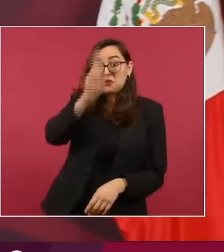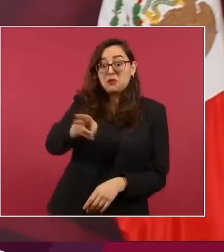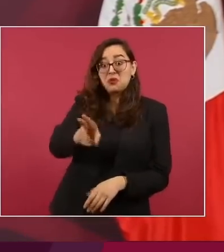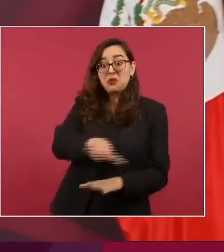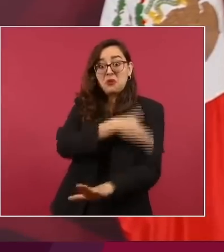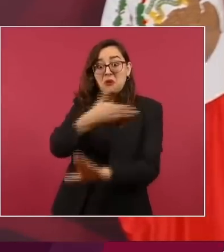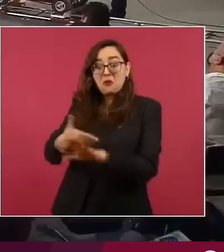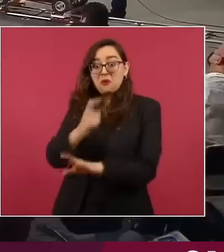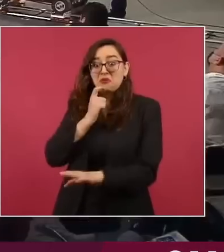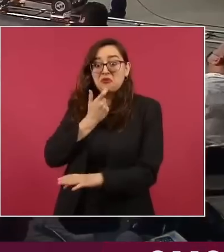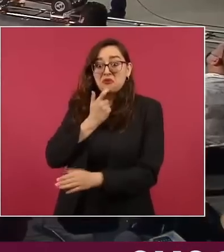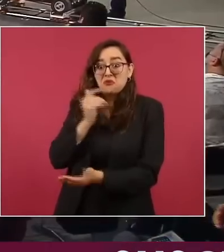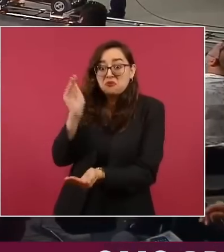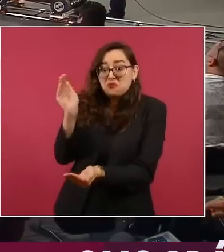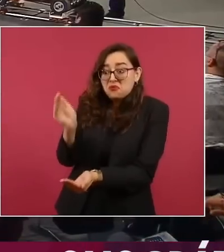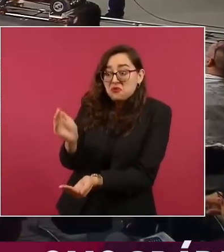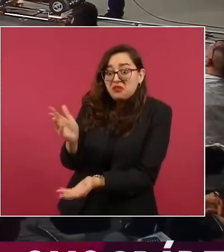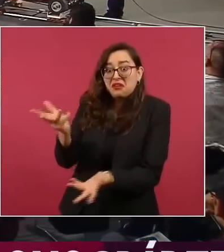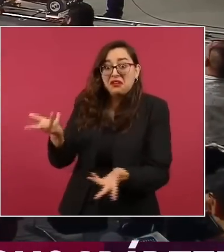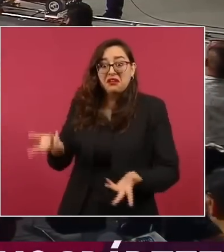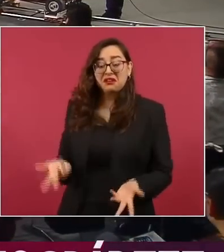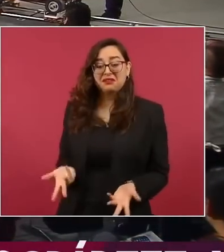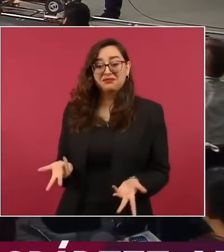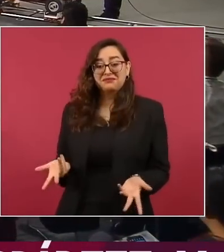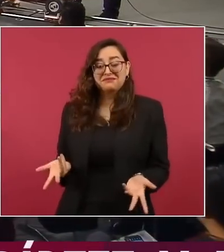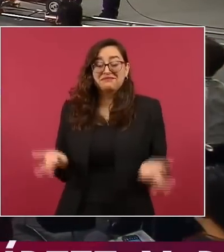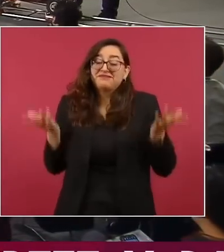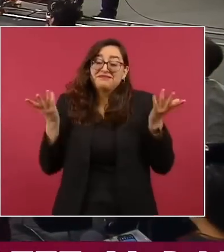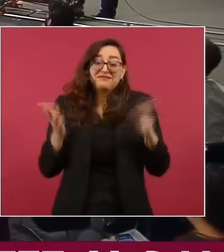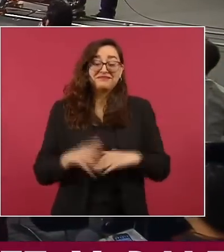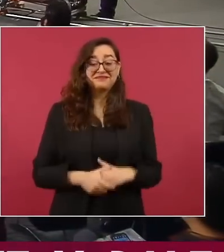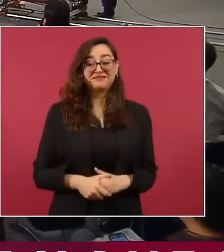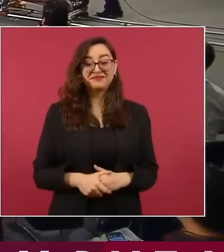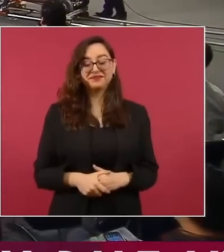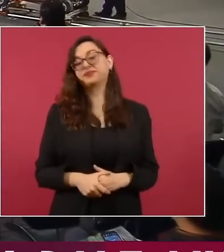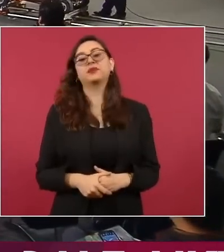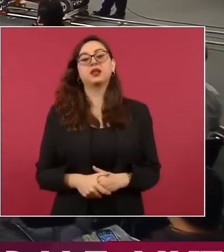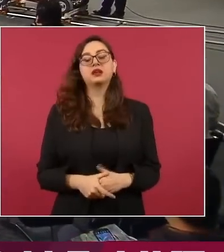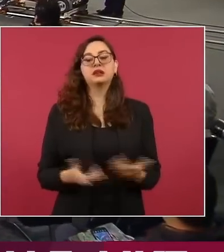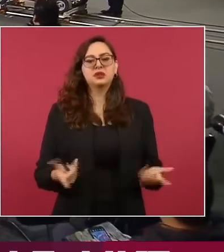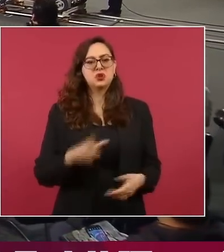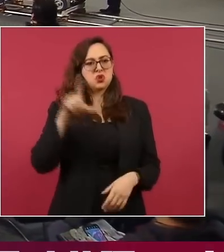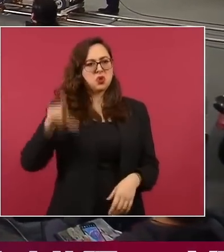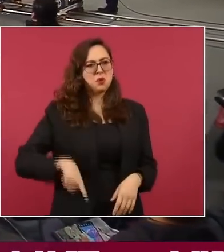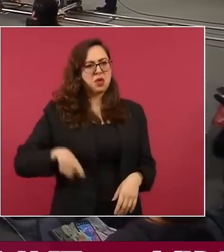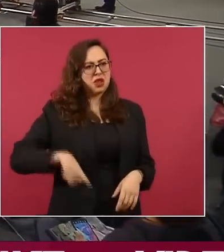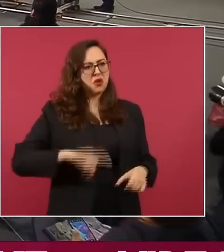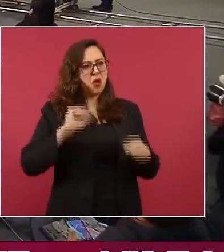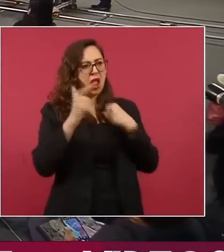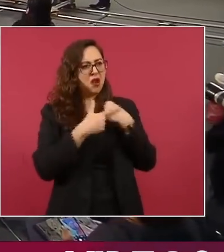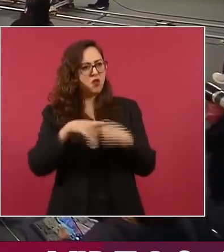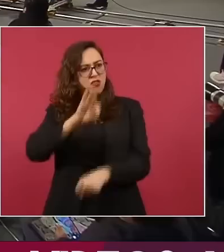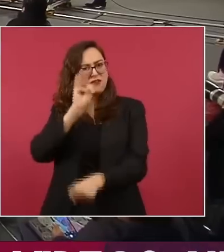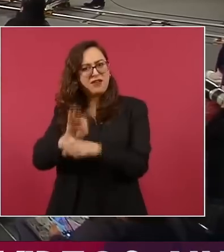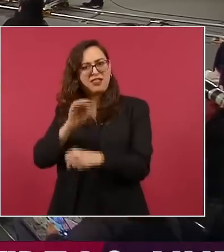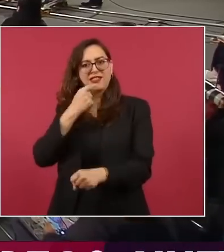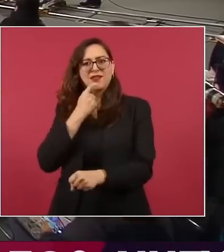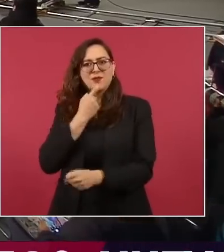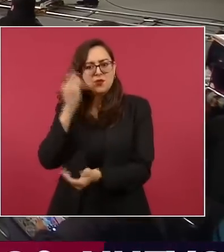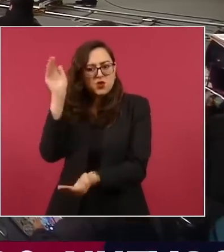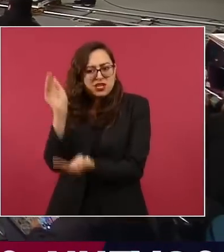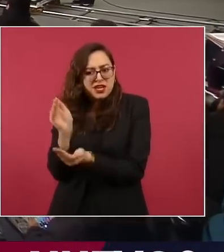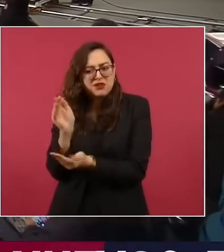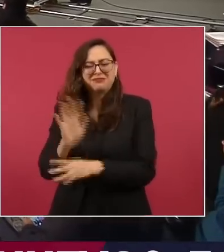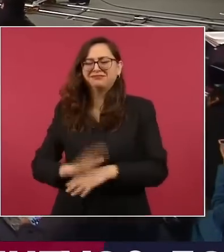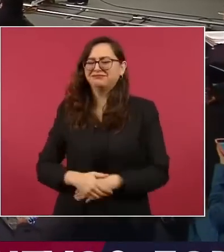En este caso de los AMLITOs, ¿su gobierno interpondrá algún recurso? No, nada.